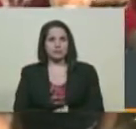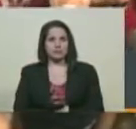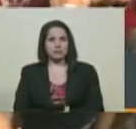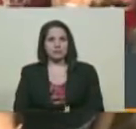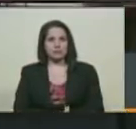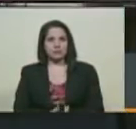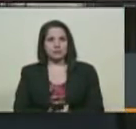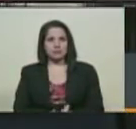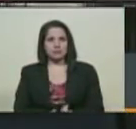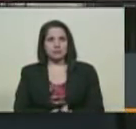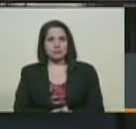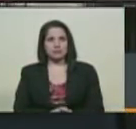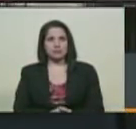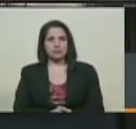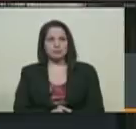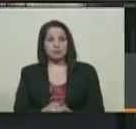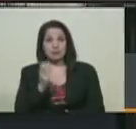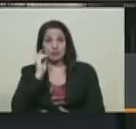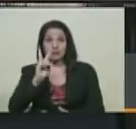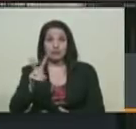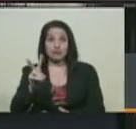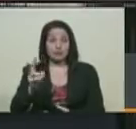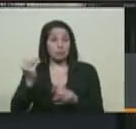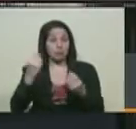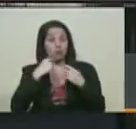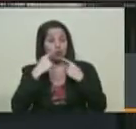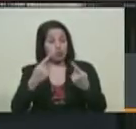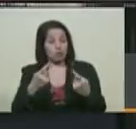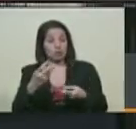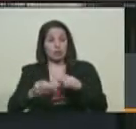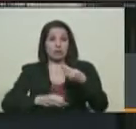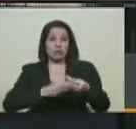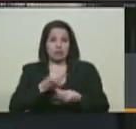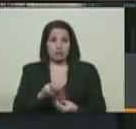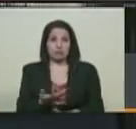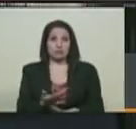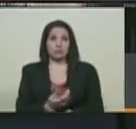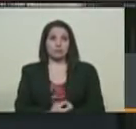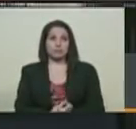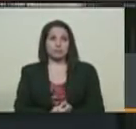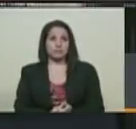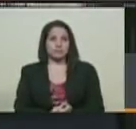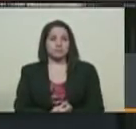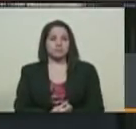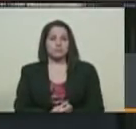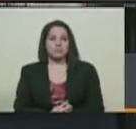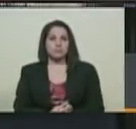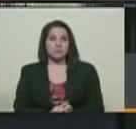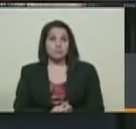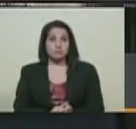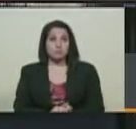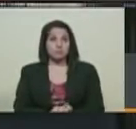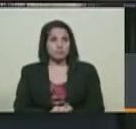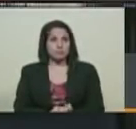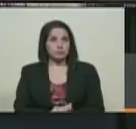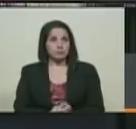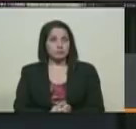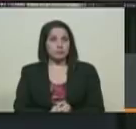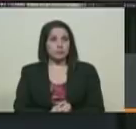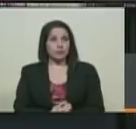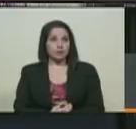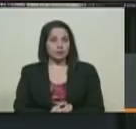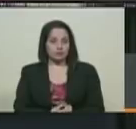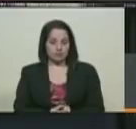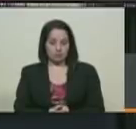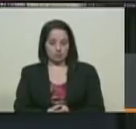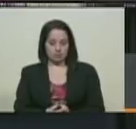Para que ustedes vean que lo que nosotros decimos y yo digo, se hace. Lo que está en nuestras manos, como